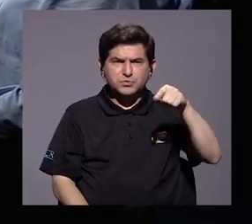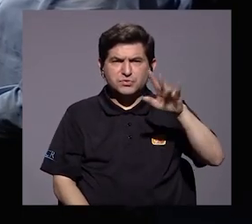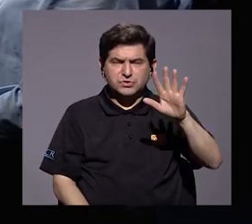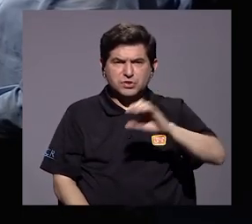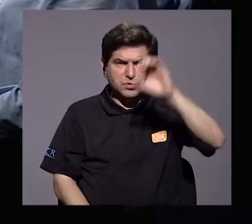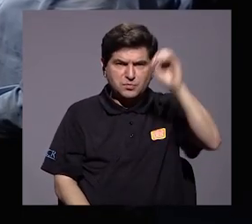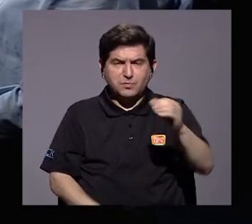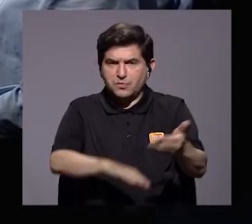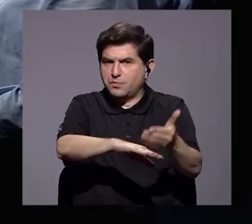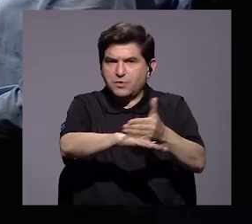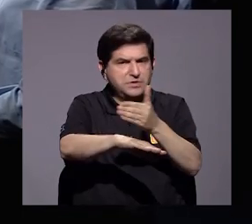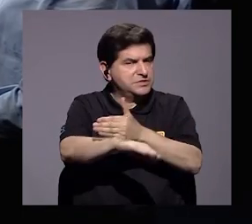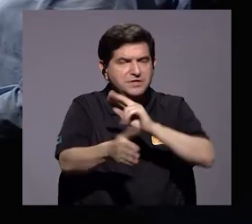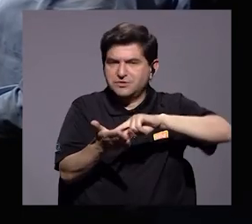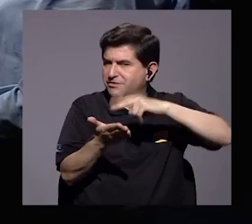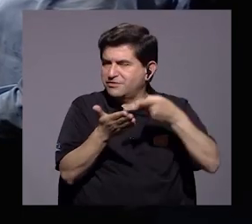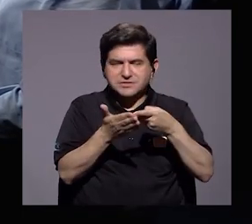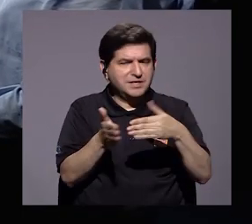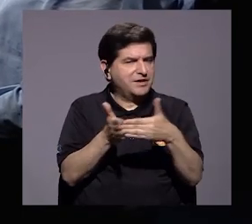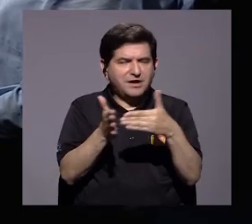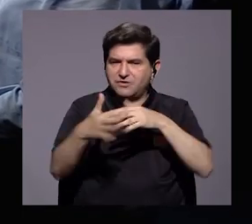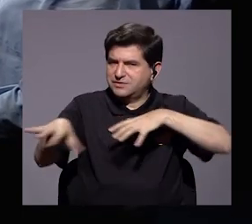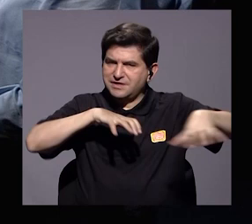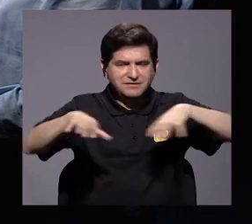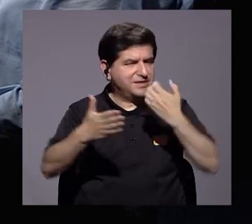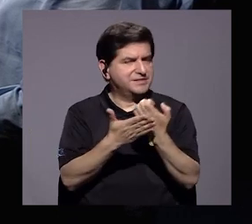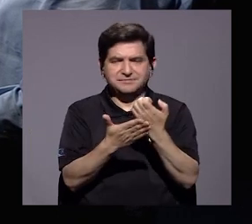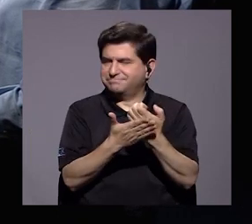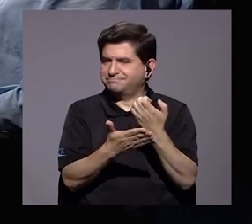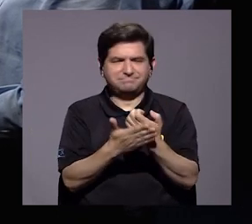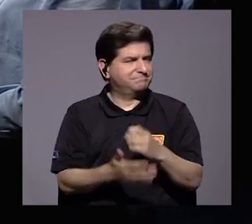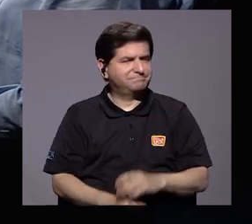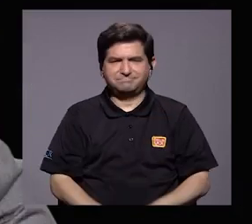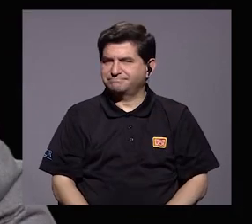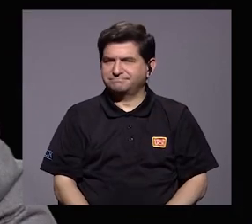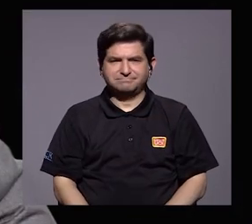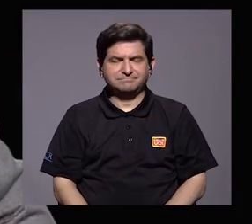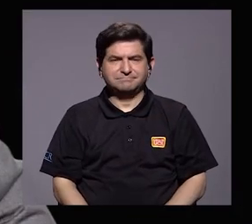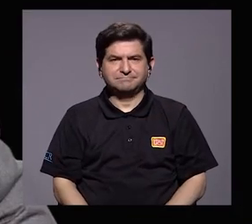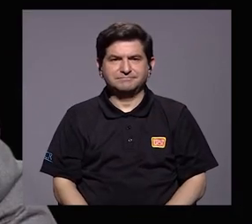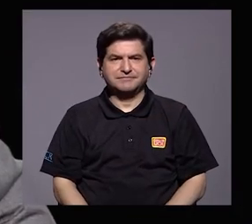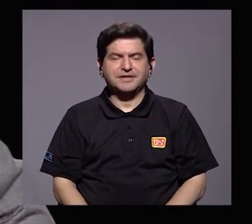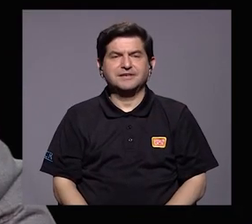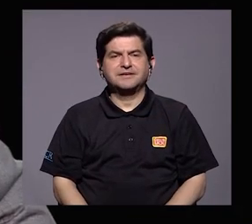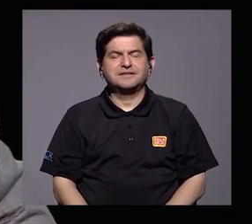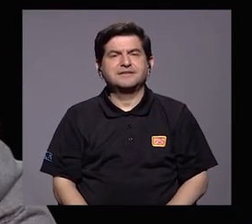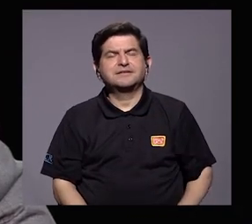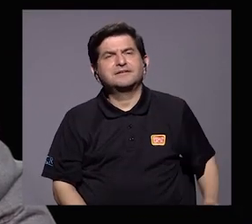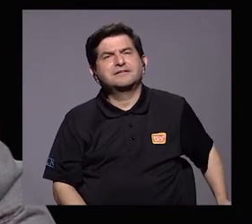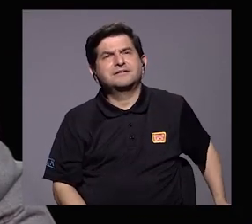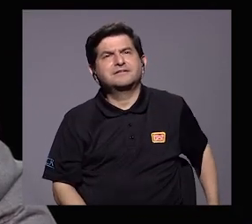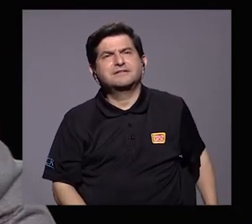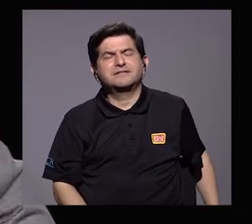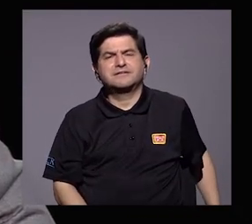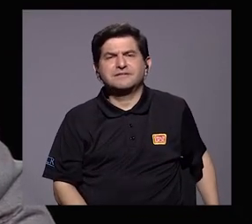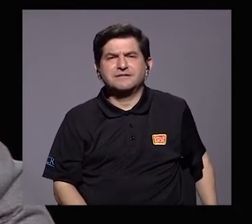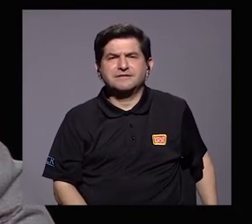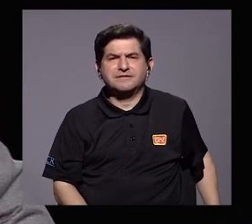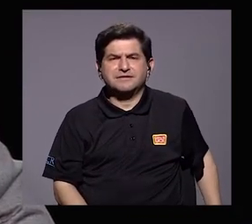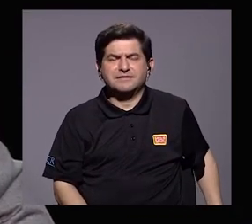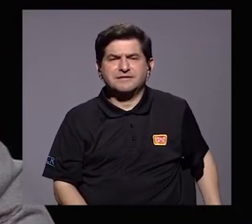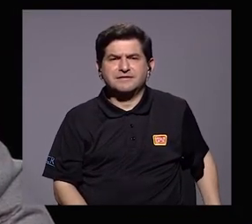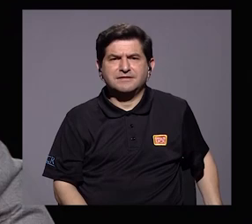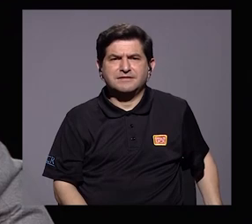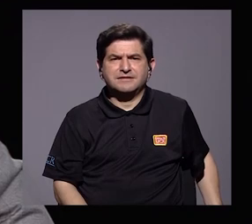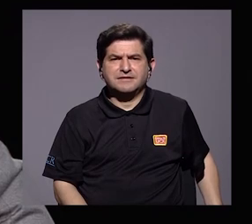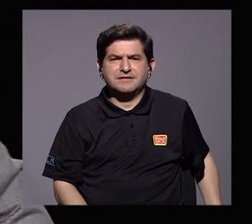y medio por ciento de crecimiento no no podemos decir que es una reactivación económica es como como le dé uno donnelly y lo digo porque